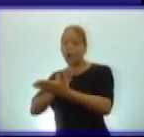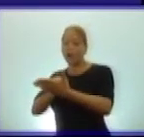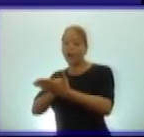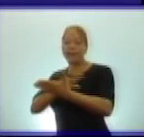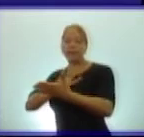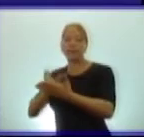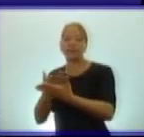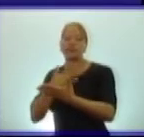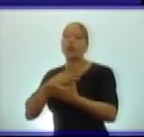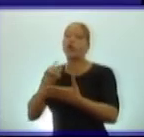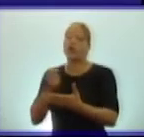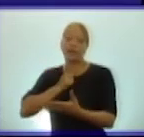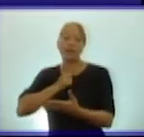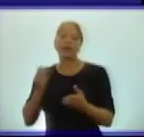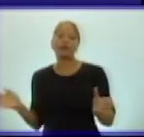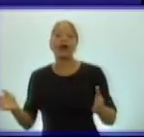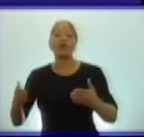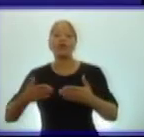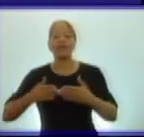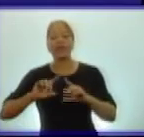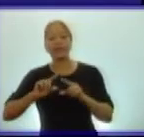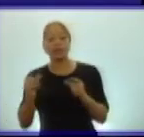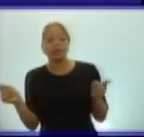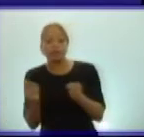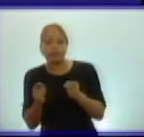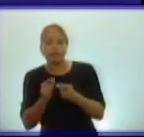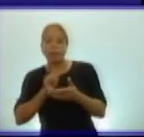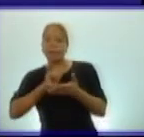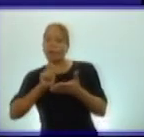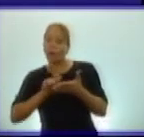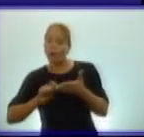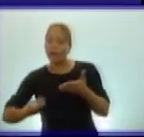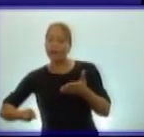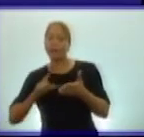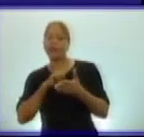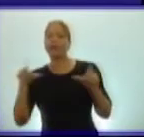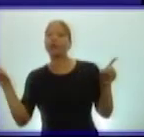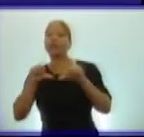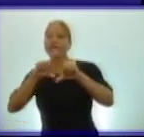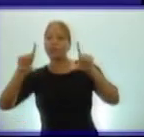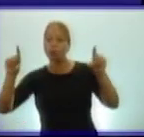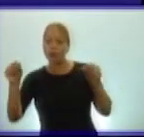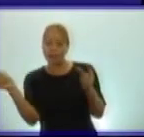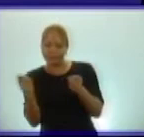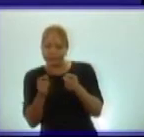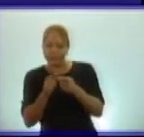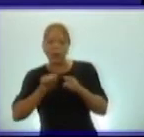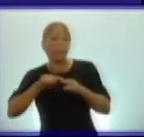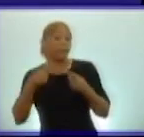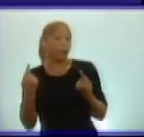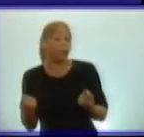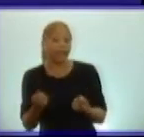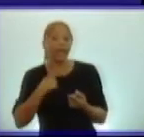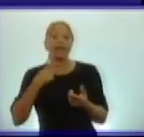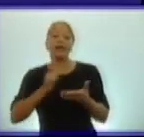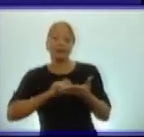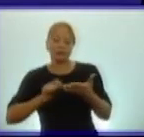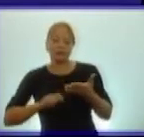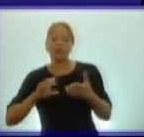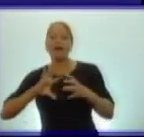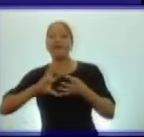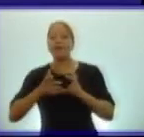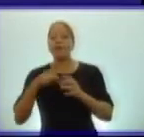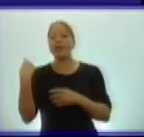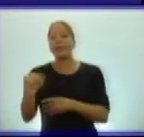haga un cierre, cuando usted pueda elaborar con sus propias palabras, a partir de lo que completó, por qué estos constituyen forma de explotación